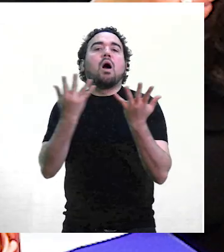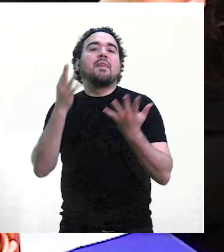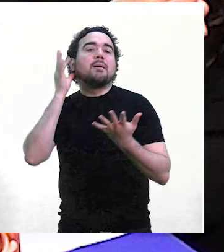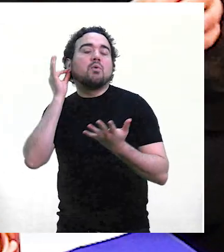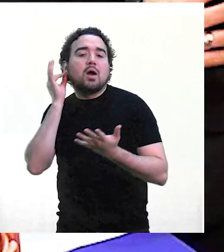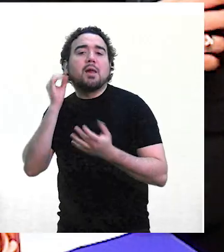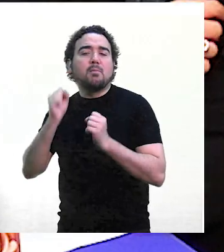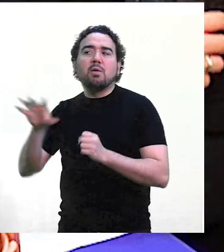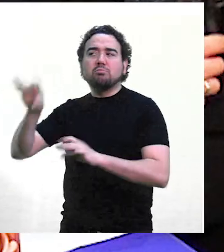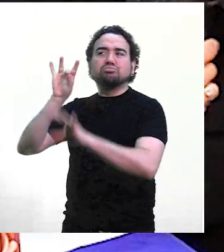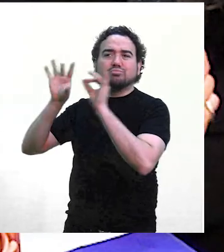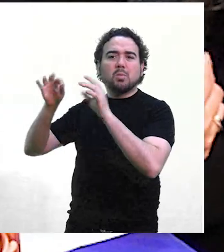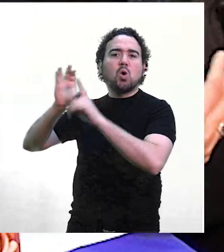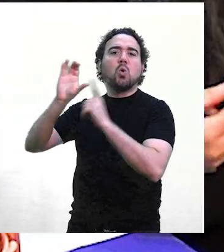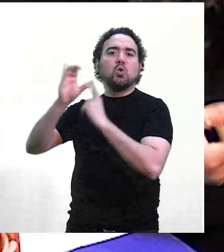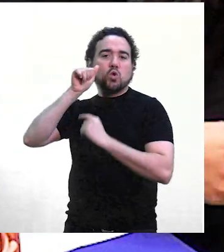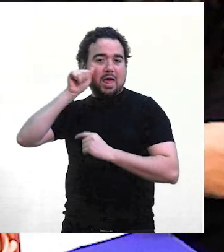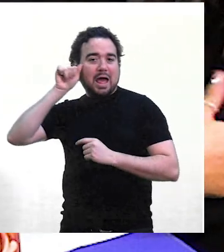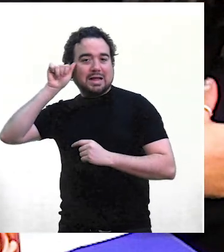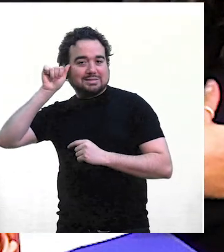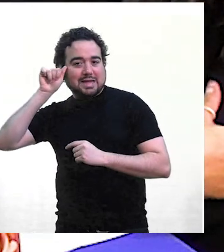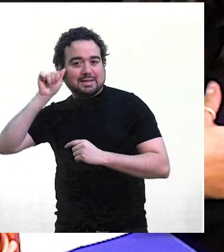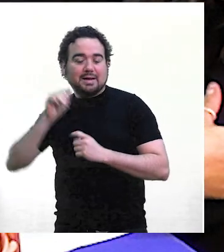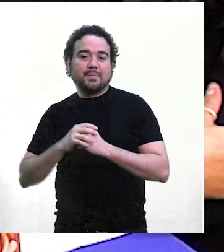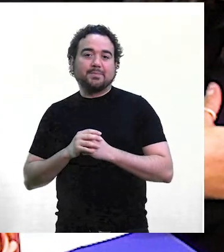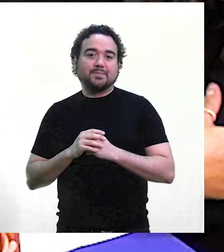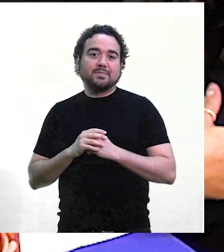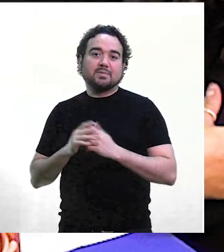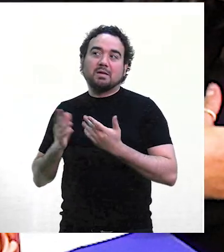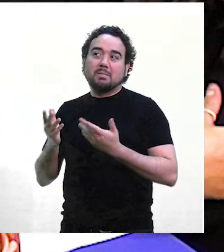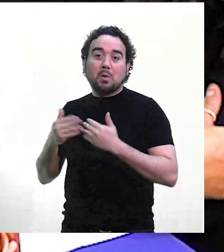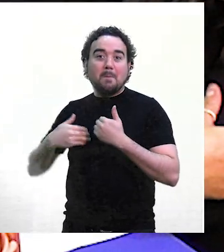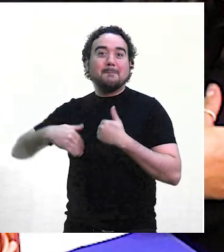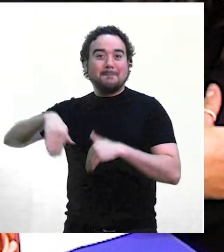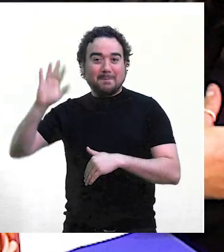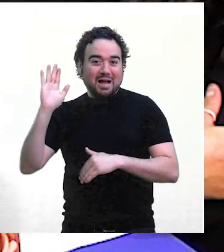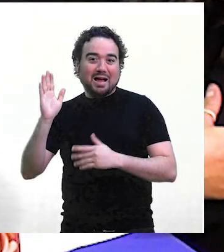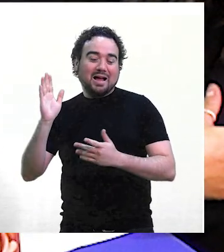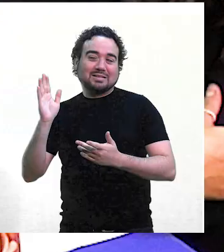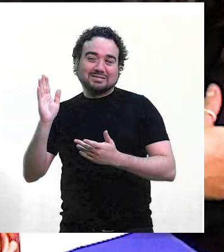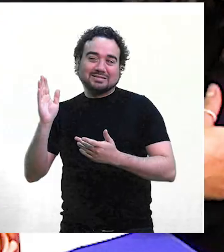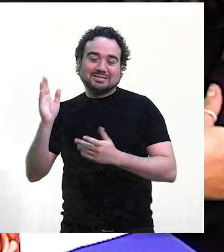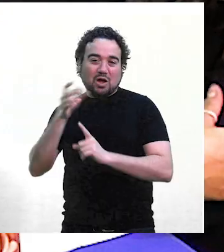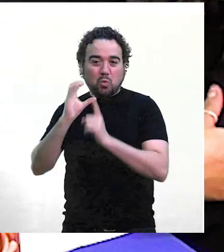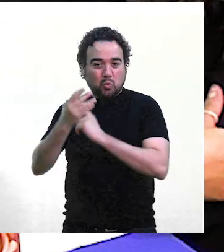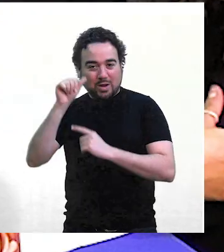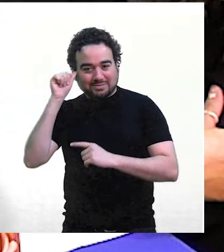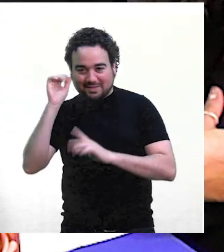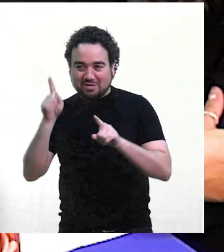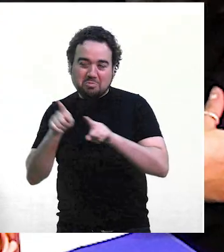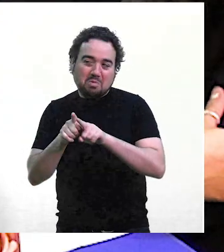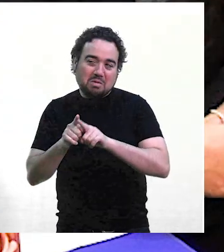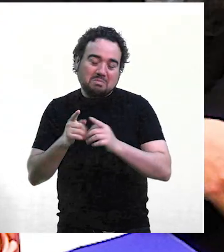pero más allá de la cultura asiática, y este es un saludo para mi profe de